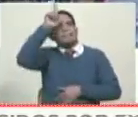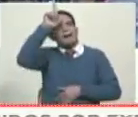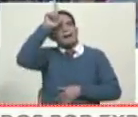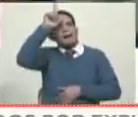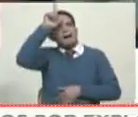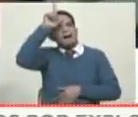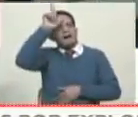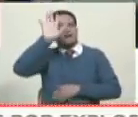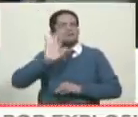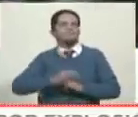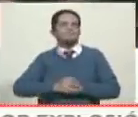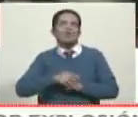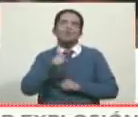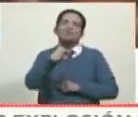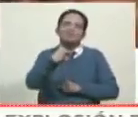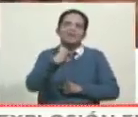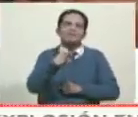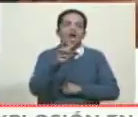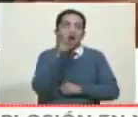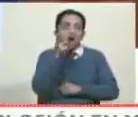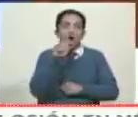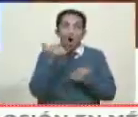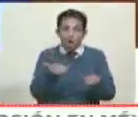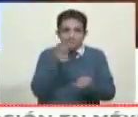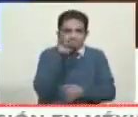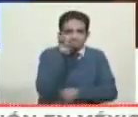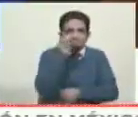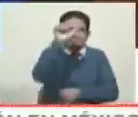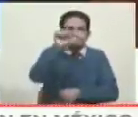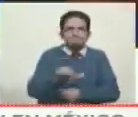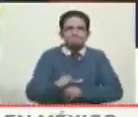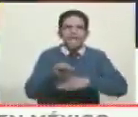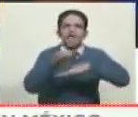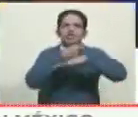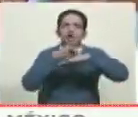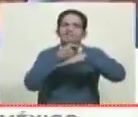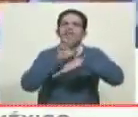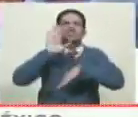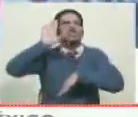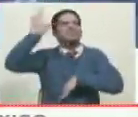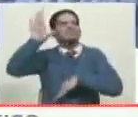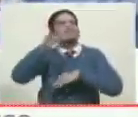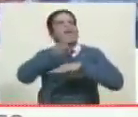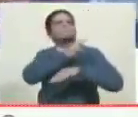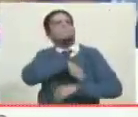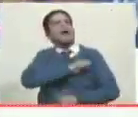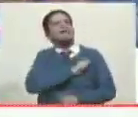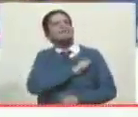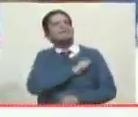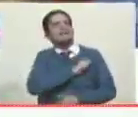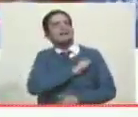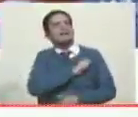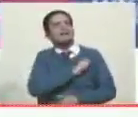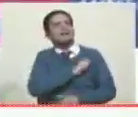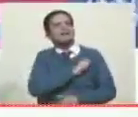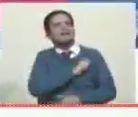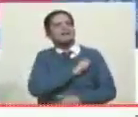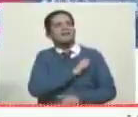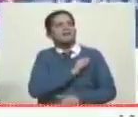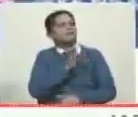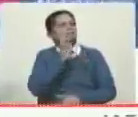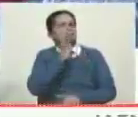usted que hoy escucha que su gobierno de allá de españa no tiene ninguna vergüenza